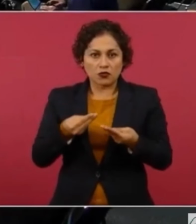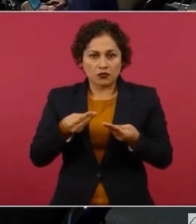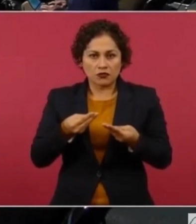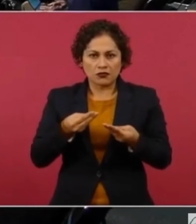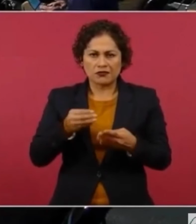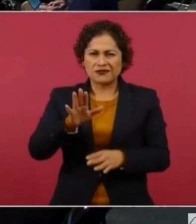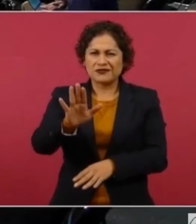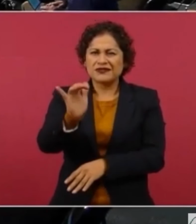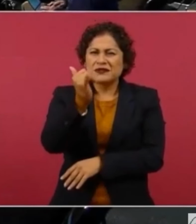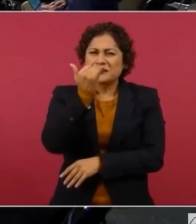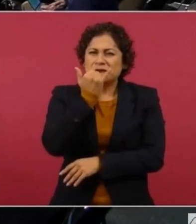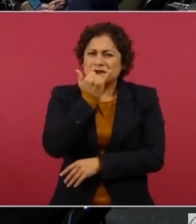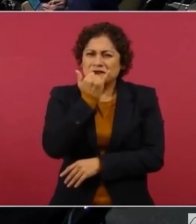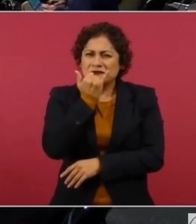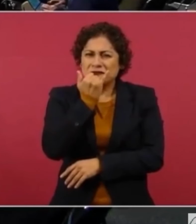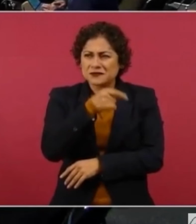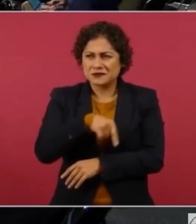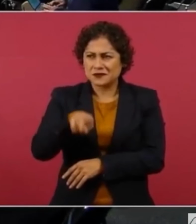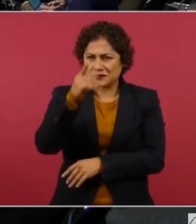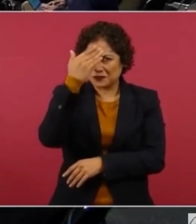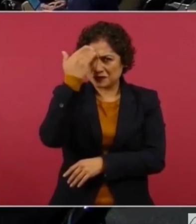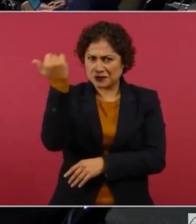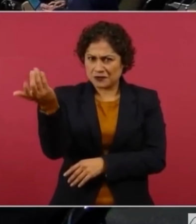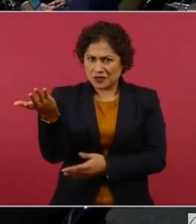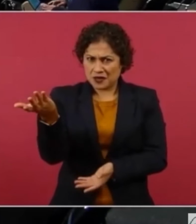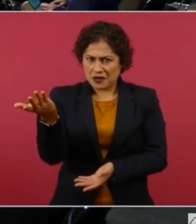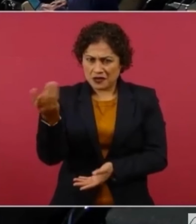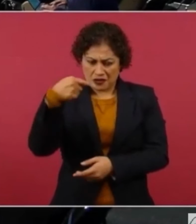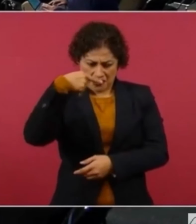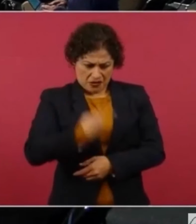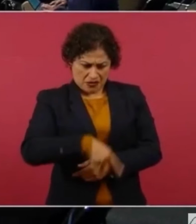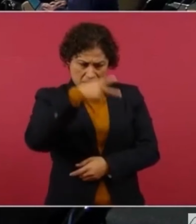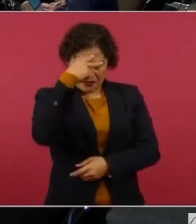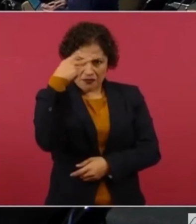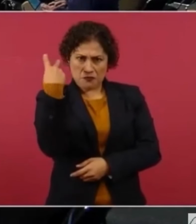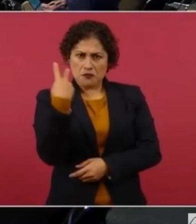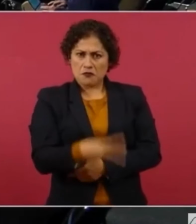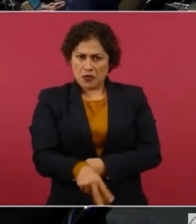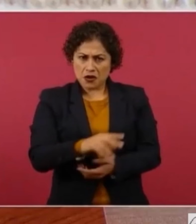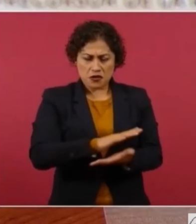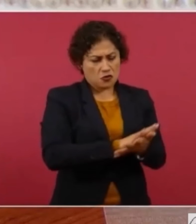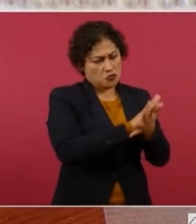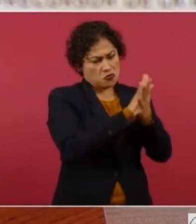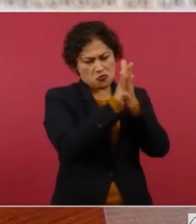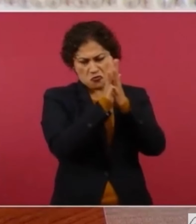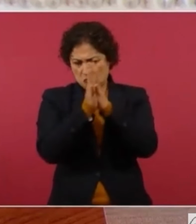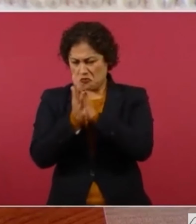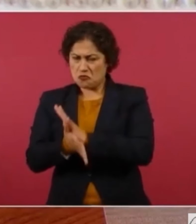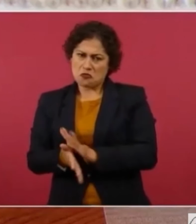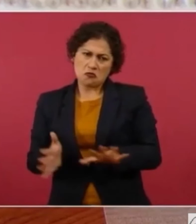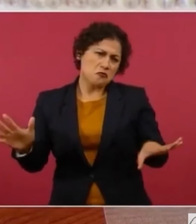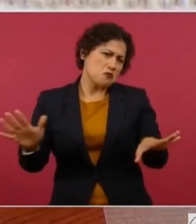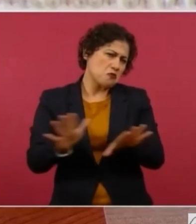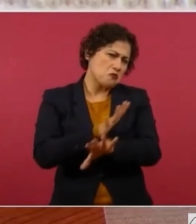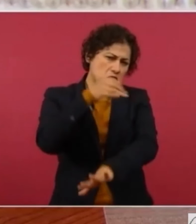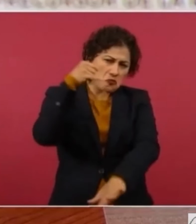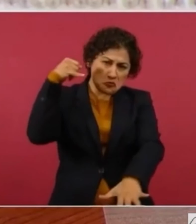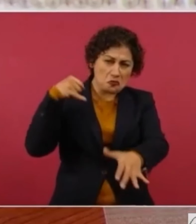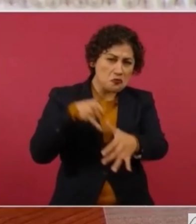cuenta de que nosotros estamos llevando a cabo una transformación de dimensiones